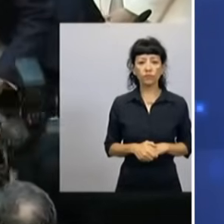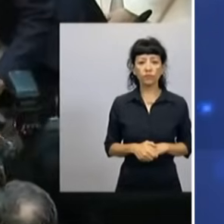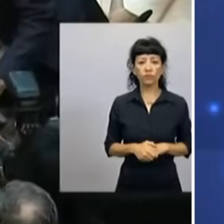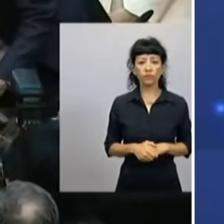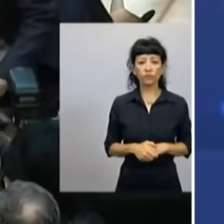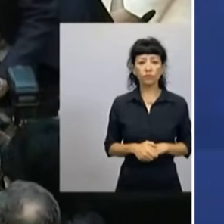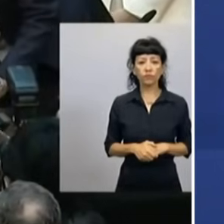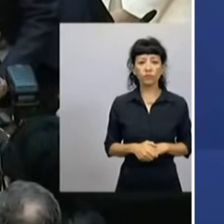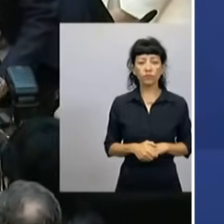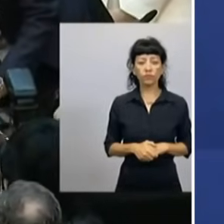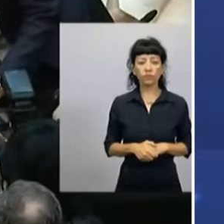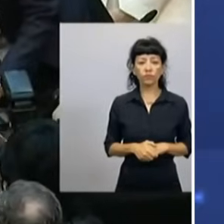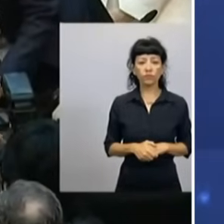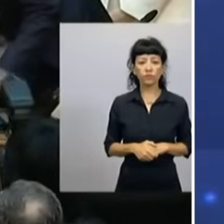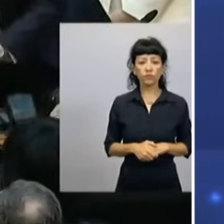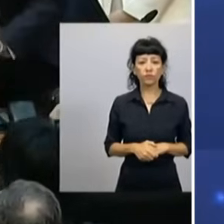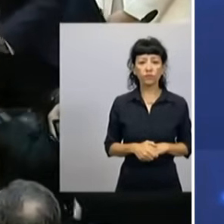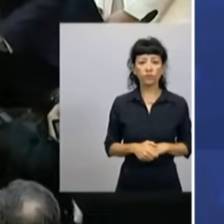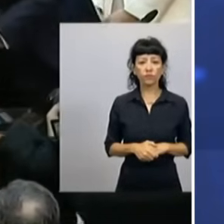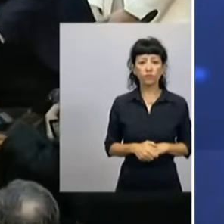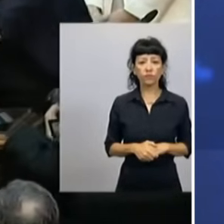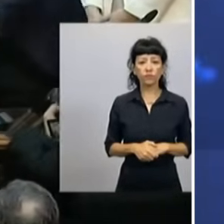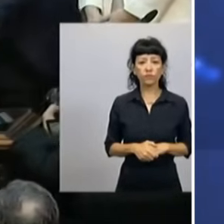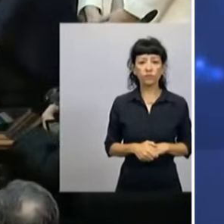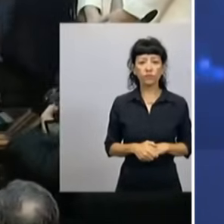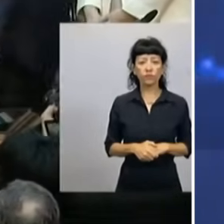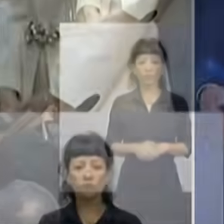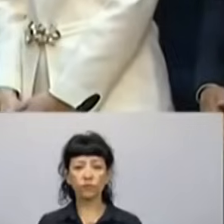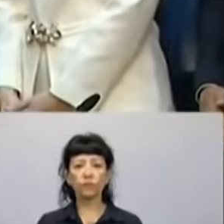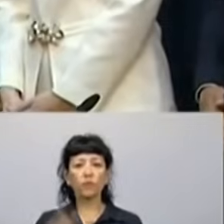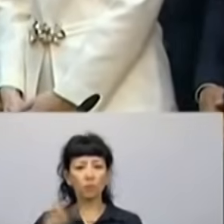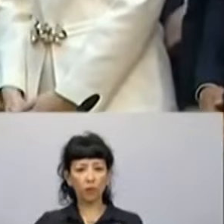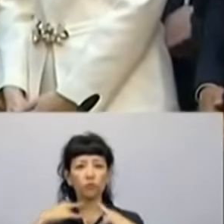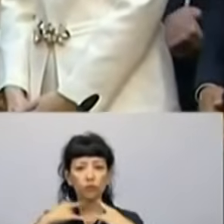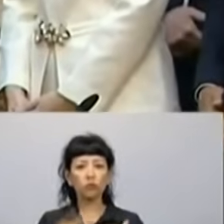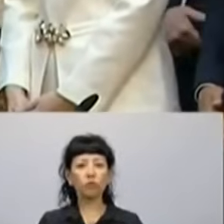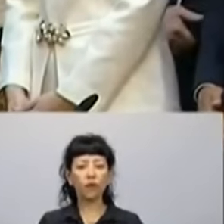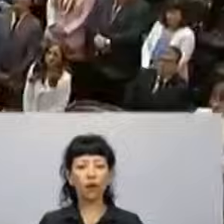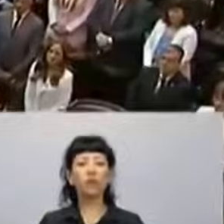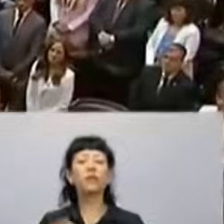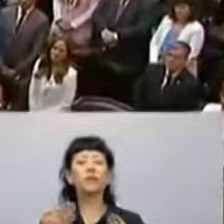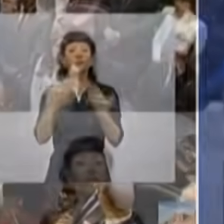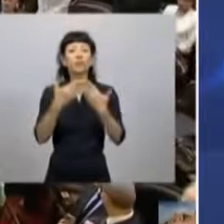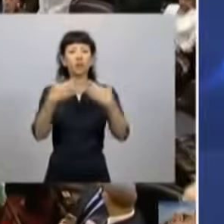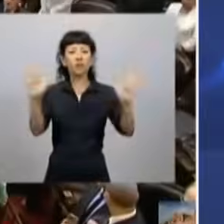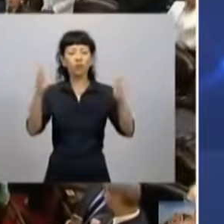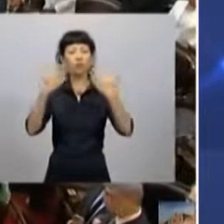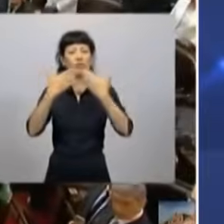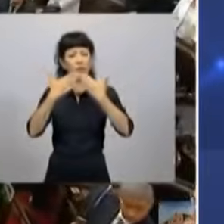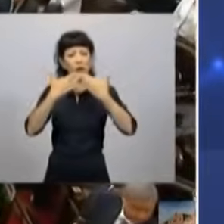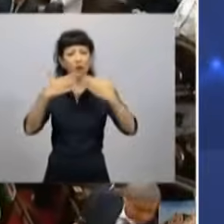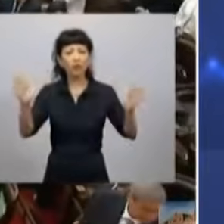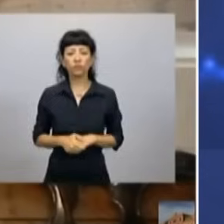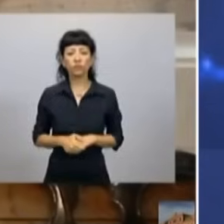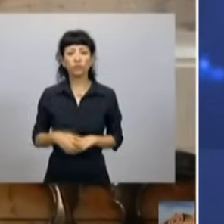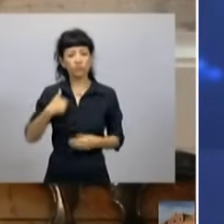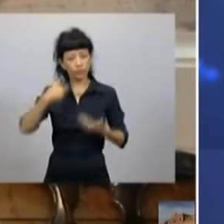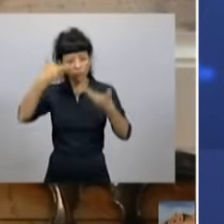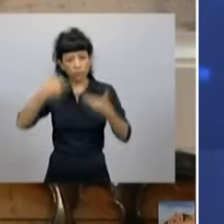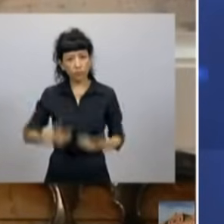dispuesta a esos sacrificios. O sea, la estabilidad política y económica de Argentina en buena